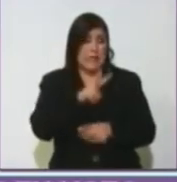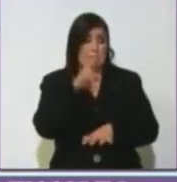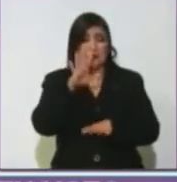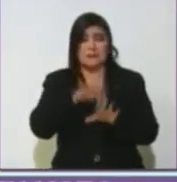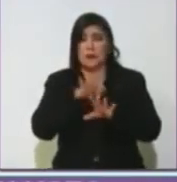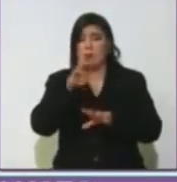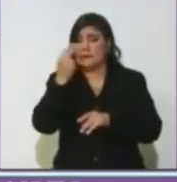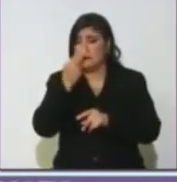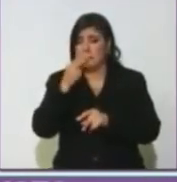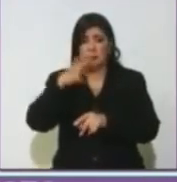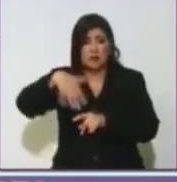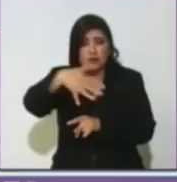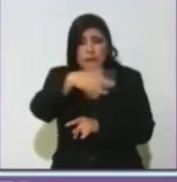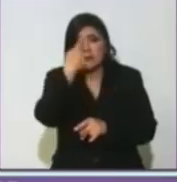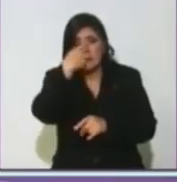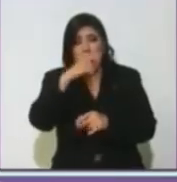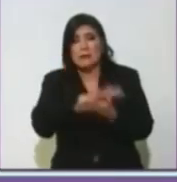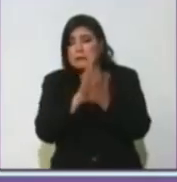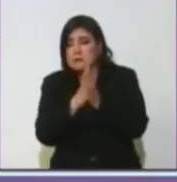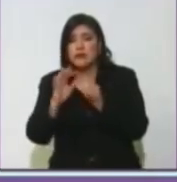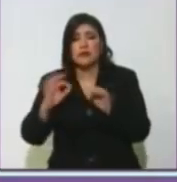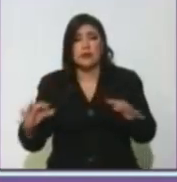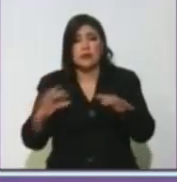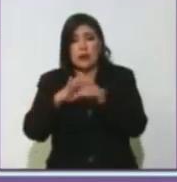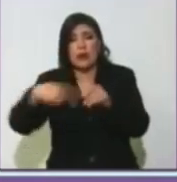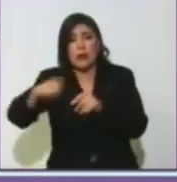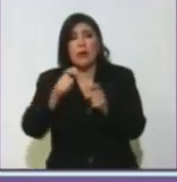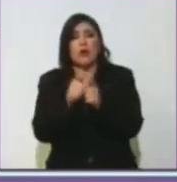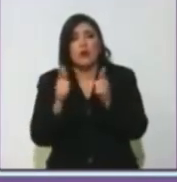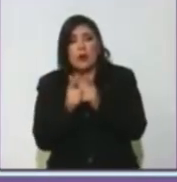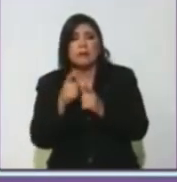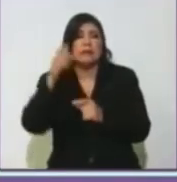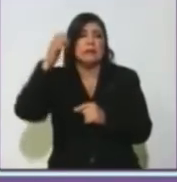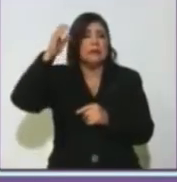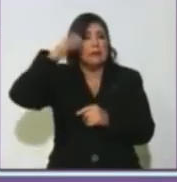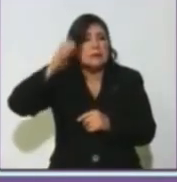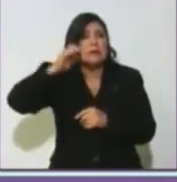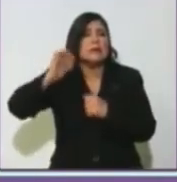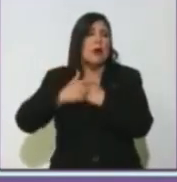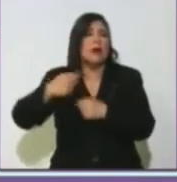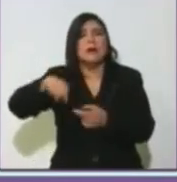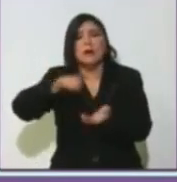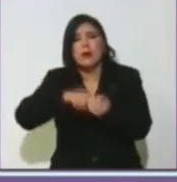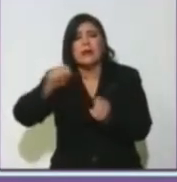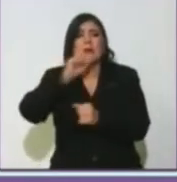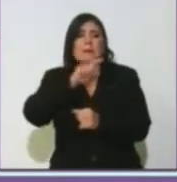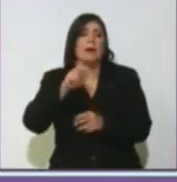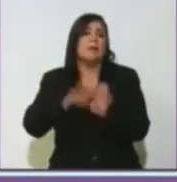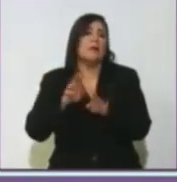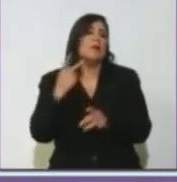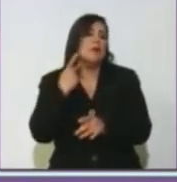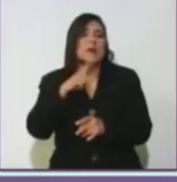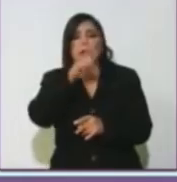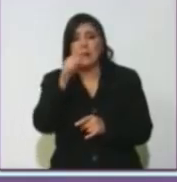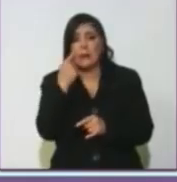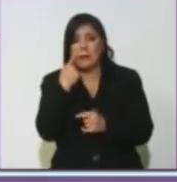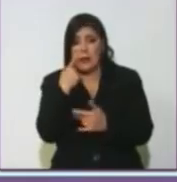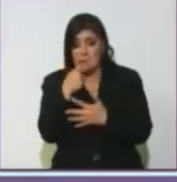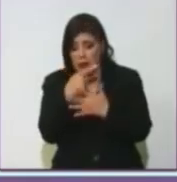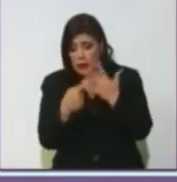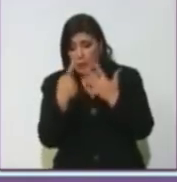de los vínculos entre grupos criminales y la política transformar el sistema de indicadores de seguridad